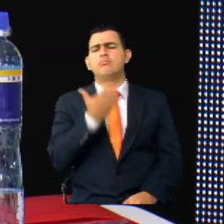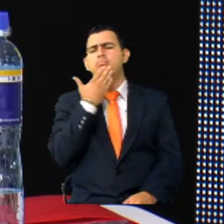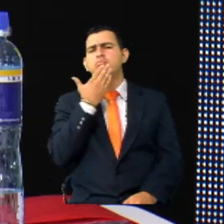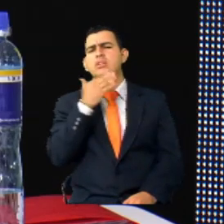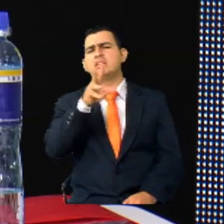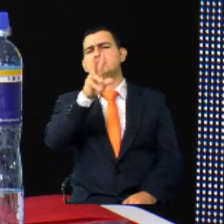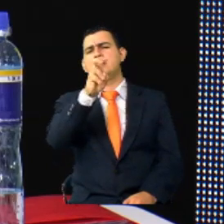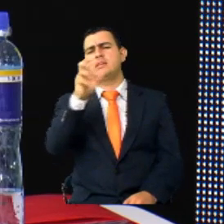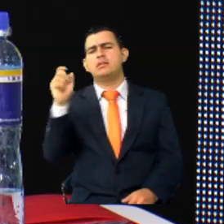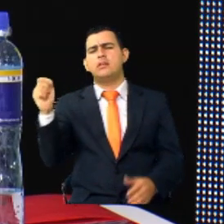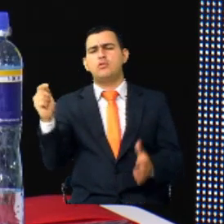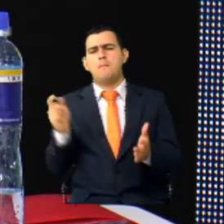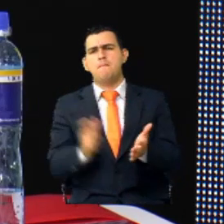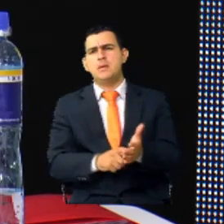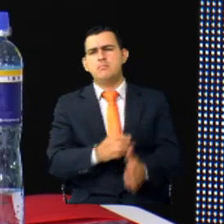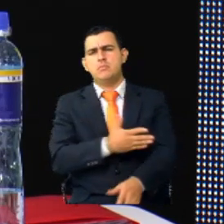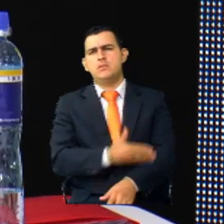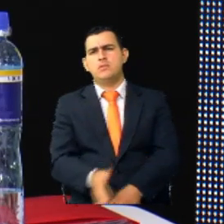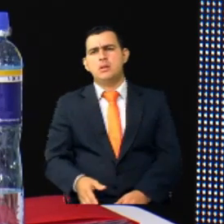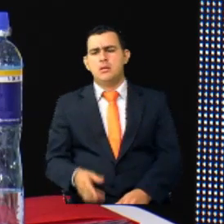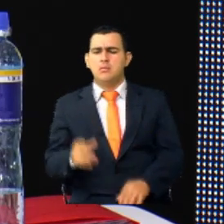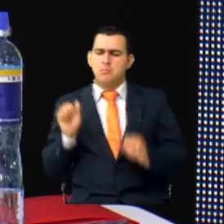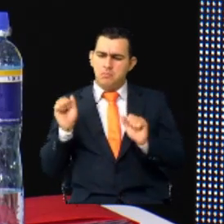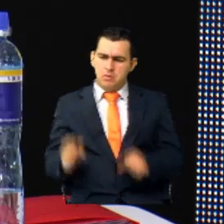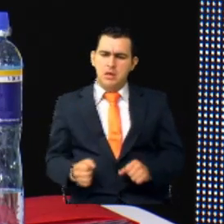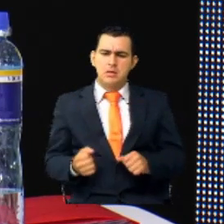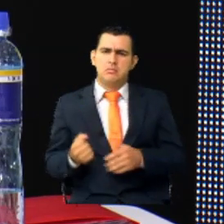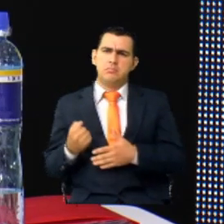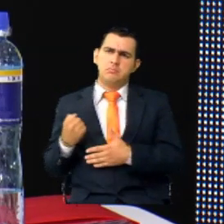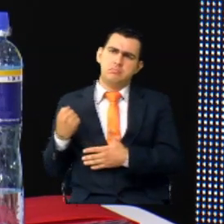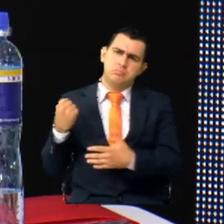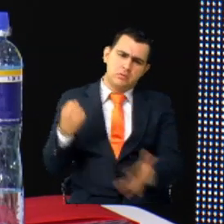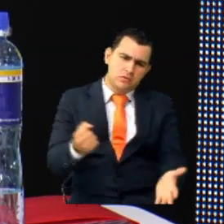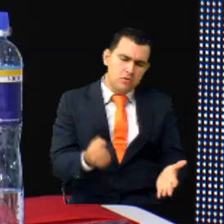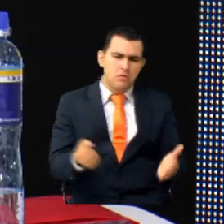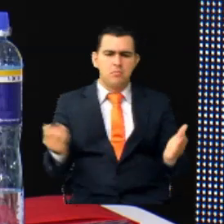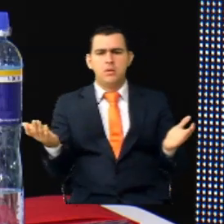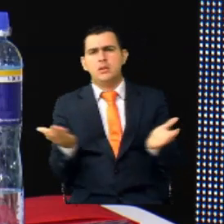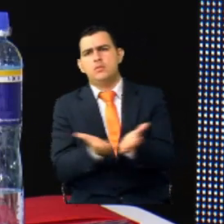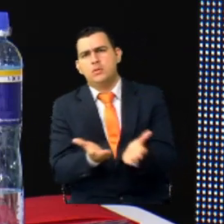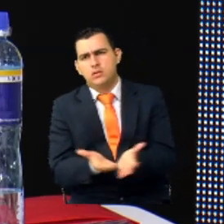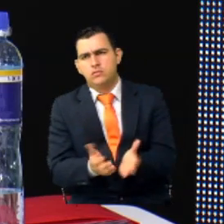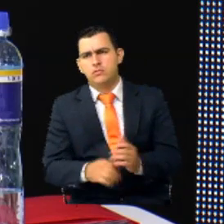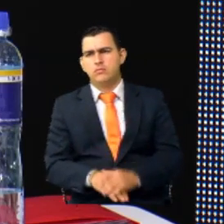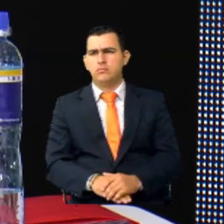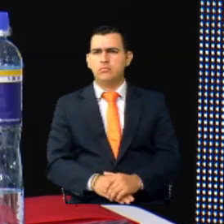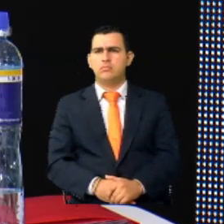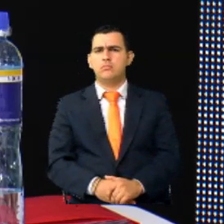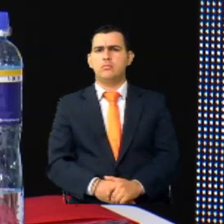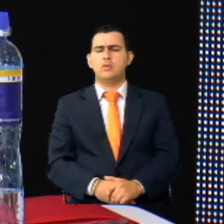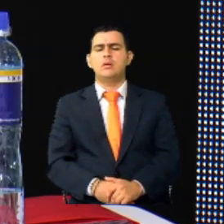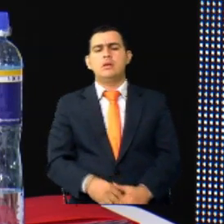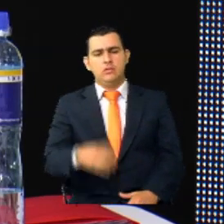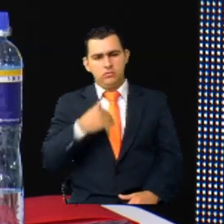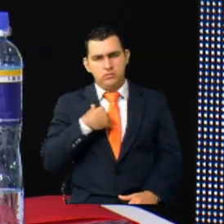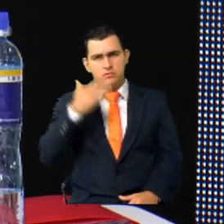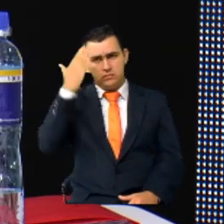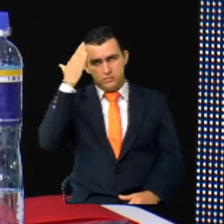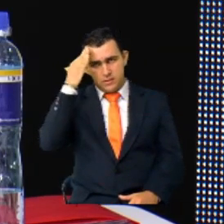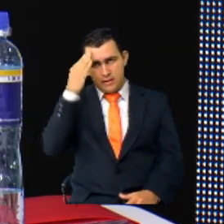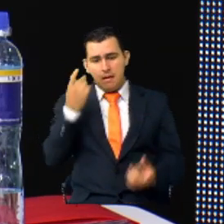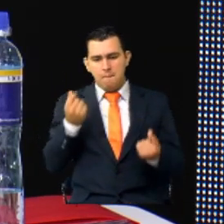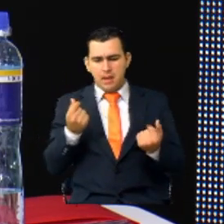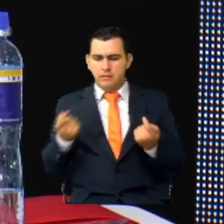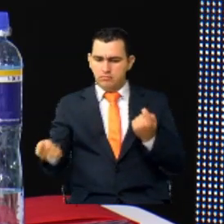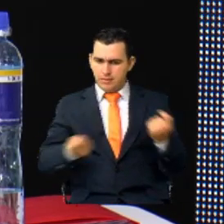de pesos y me alcanzan para las viviendas, me alcanza para la educación, porque Darío sabe administrar el